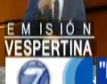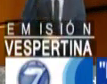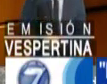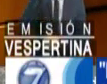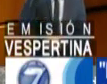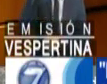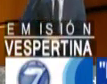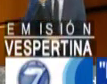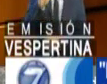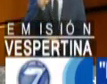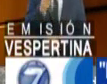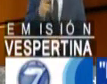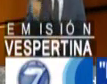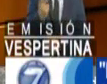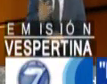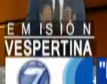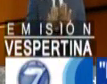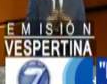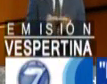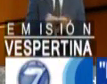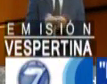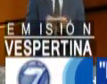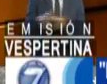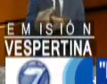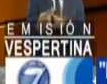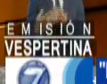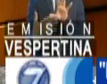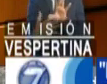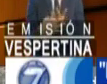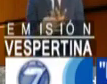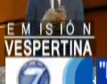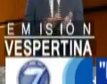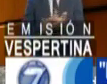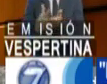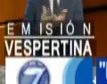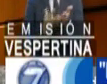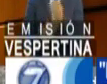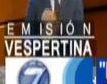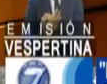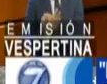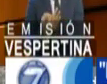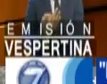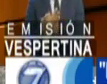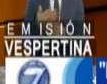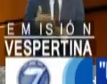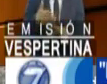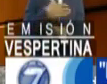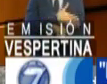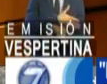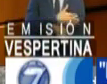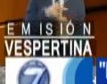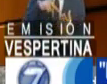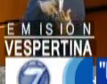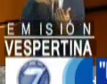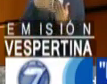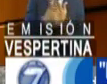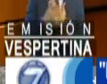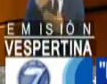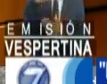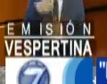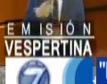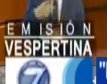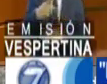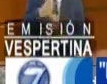hermanos solidarios. Eso lo comprobamos cuando planteamos que trabajáramos en el proyecto de la zona